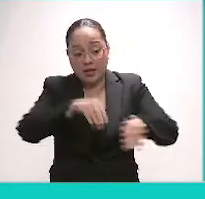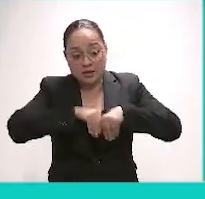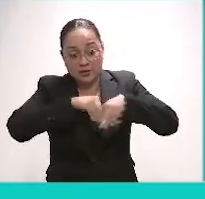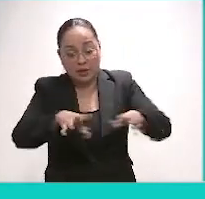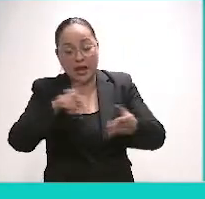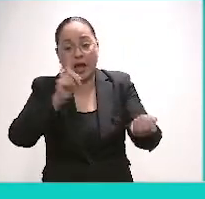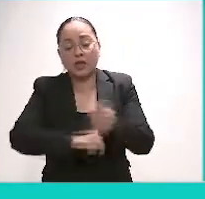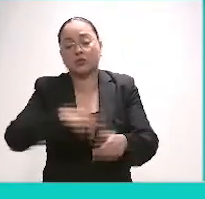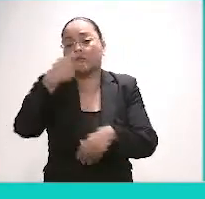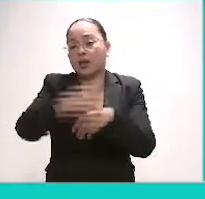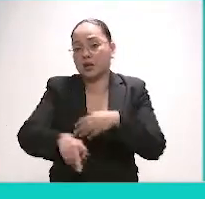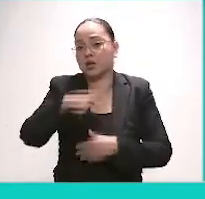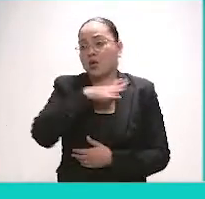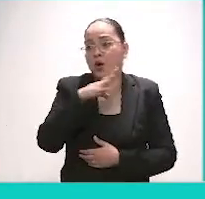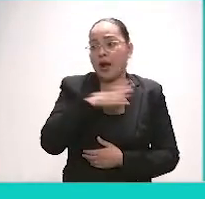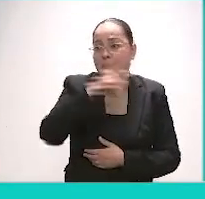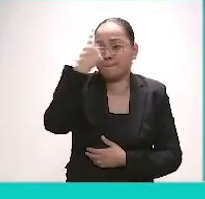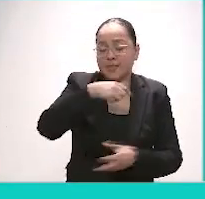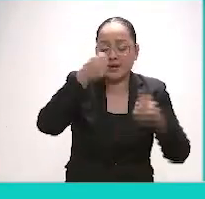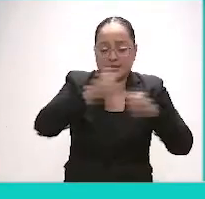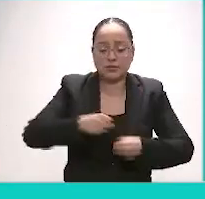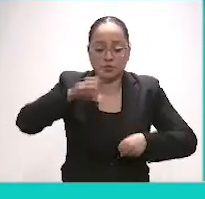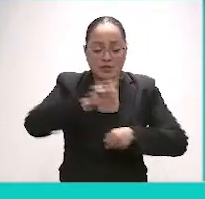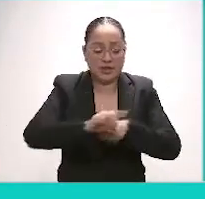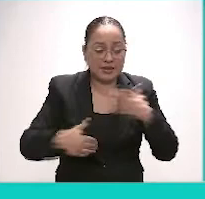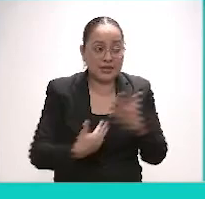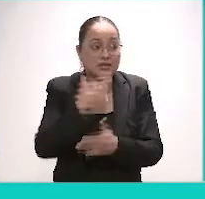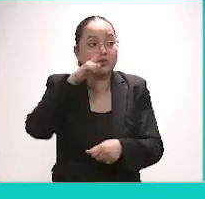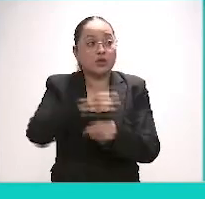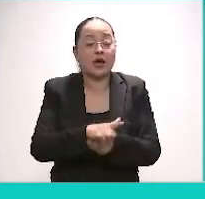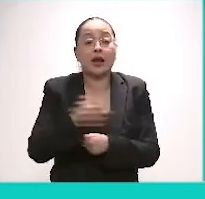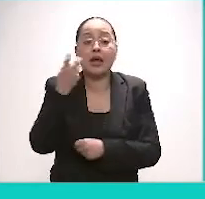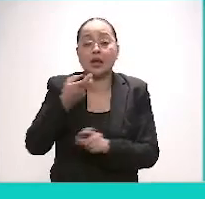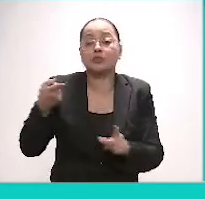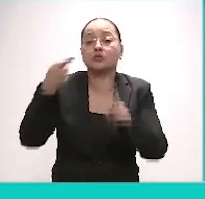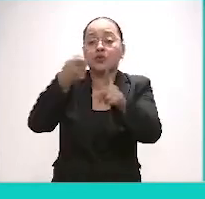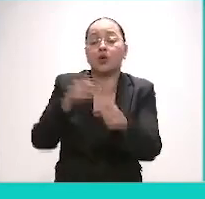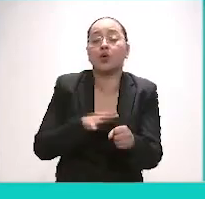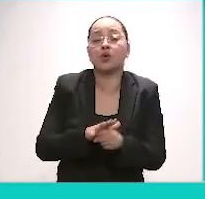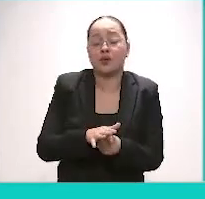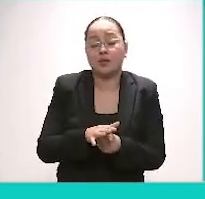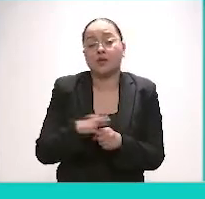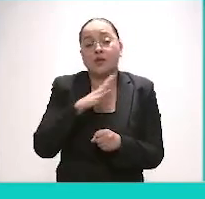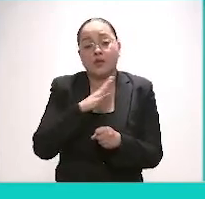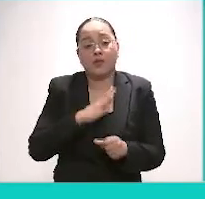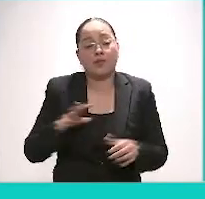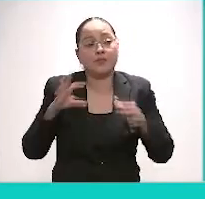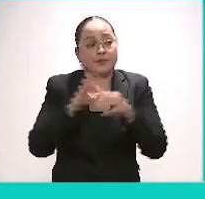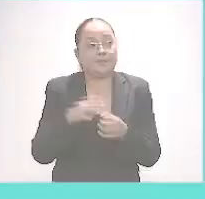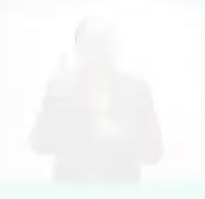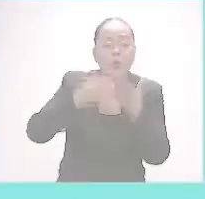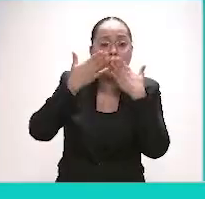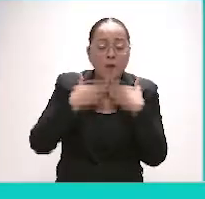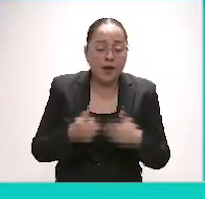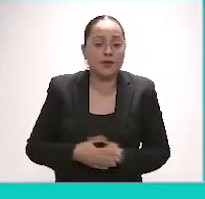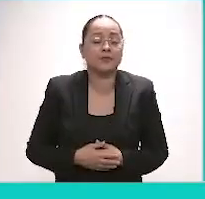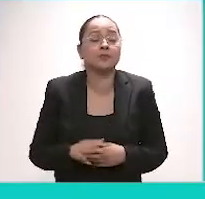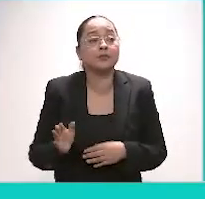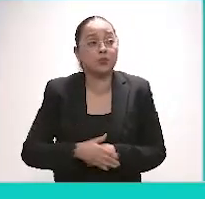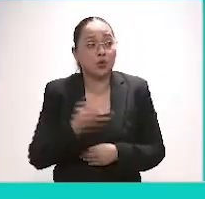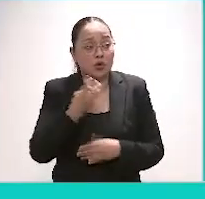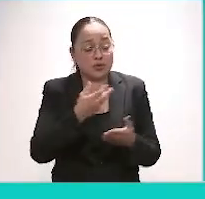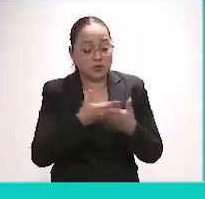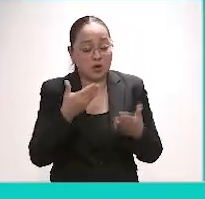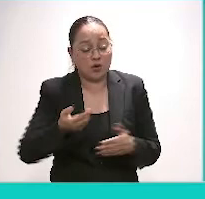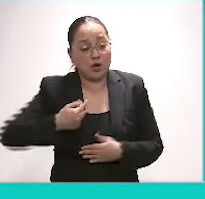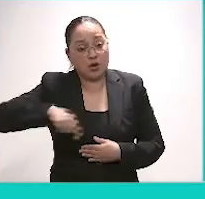comprometa justamente la seguridad nacional y cuente con un propósito genuino y un efecto demostrable lo que planteamos